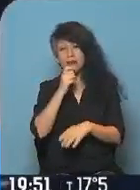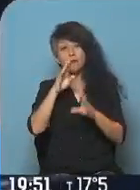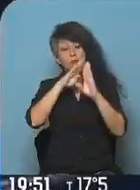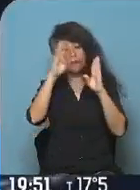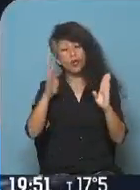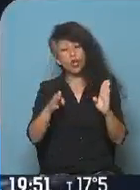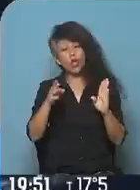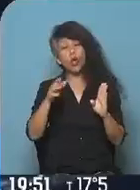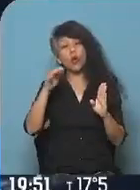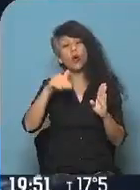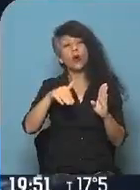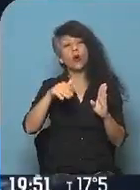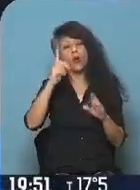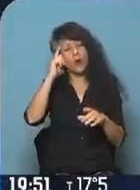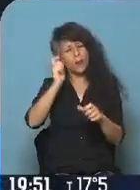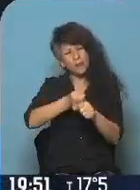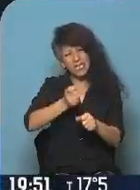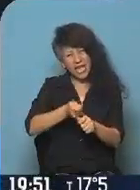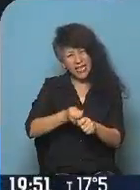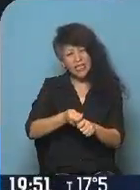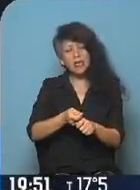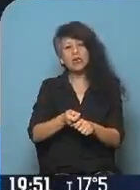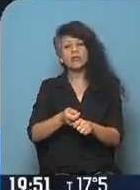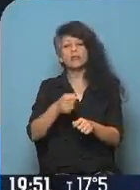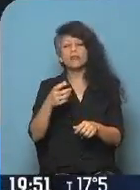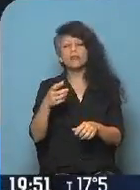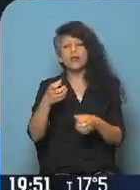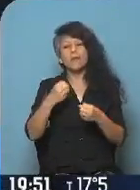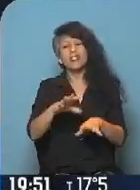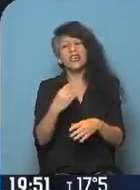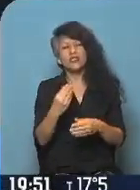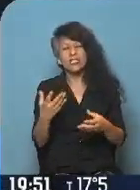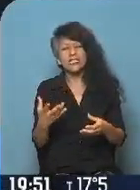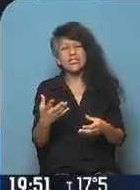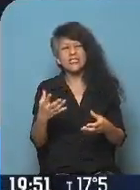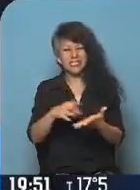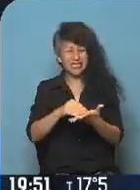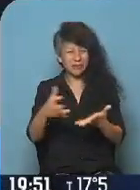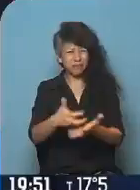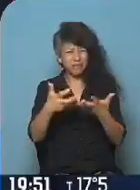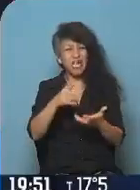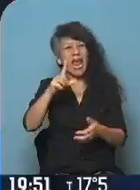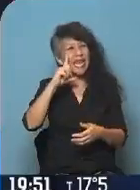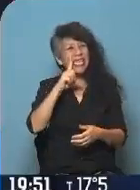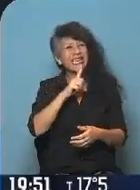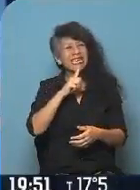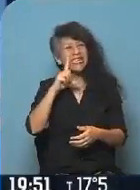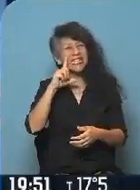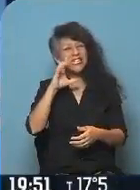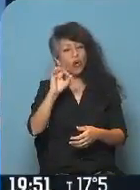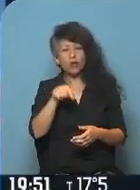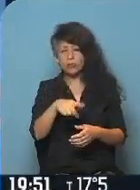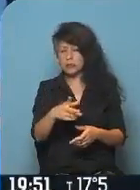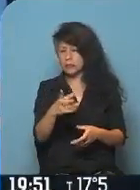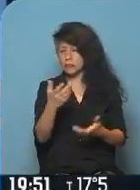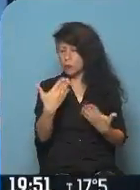empezando por el litio, pero esperando que también se unan otros productos, esa es una gran oportunidad para nosotros. Los servicios con